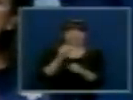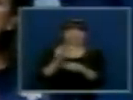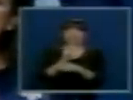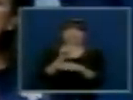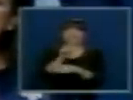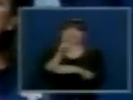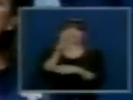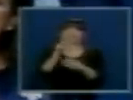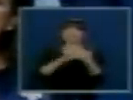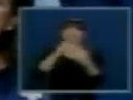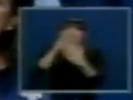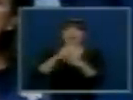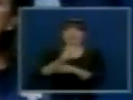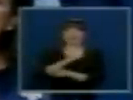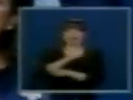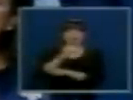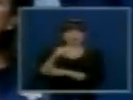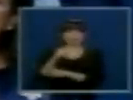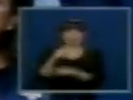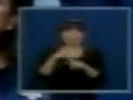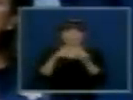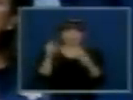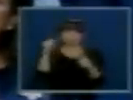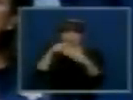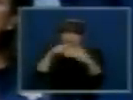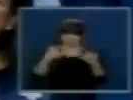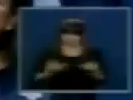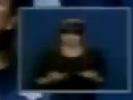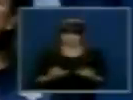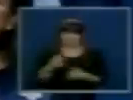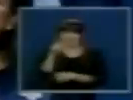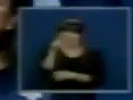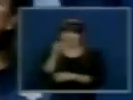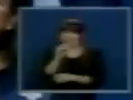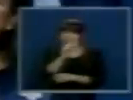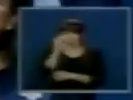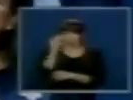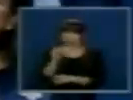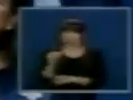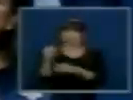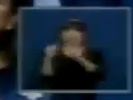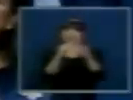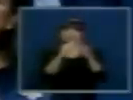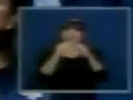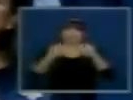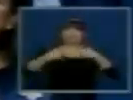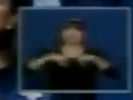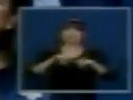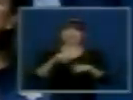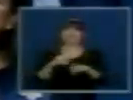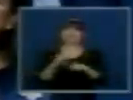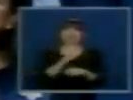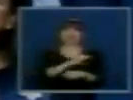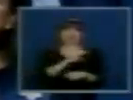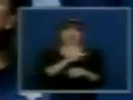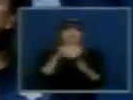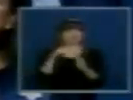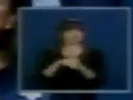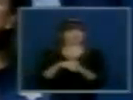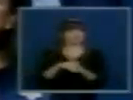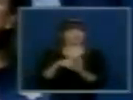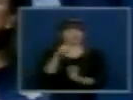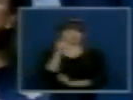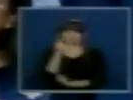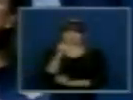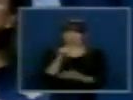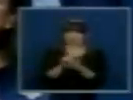de combate a la pobreza, pero al día de hoy, el 20% de los hogares siguen en tal condición. Y no solo eso,